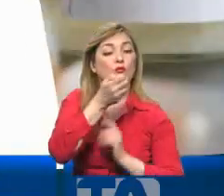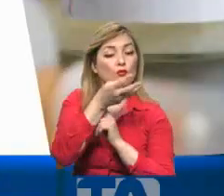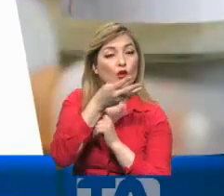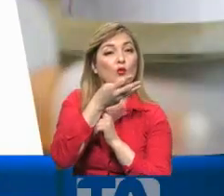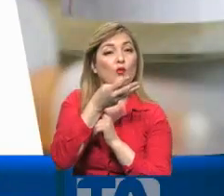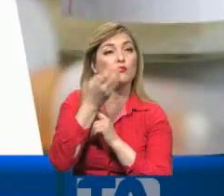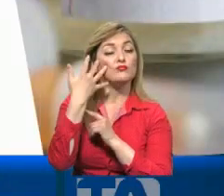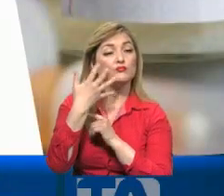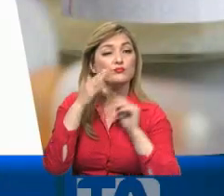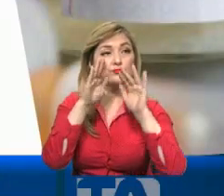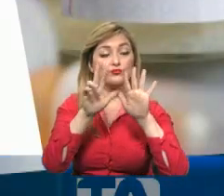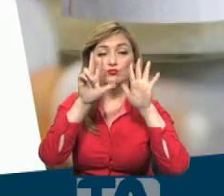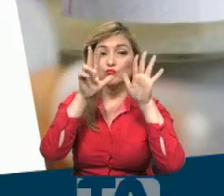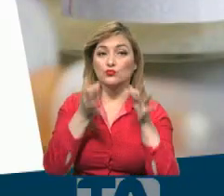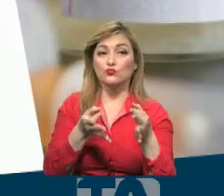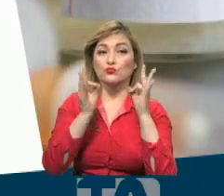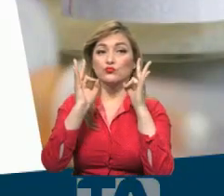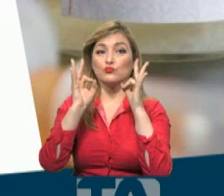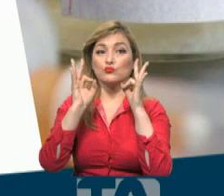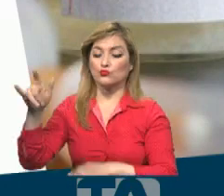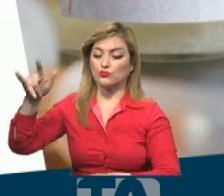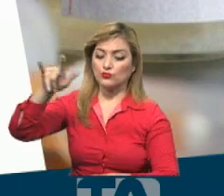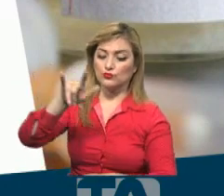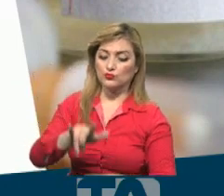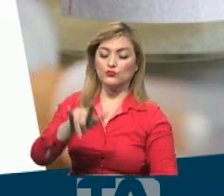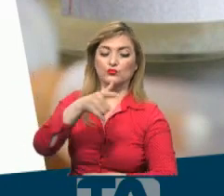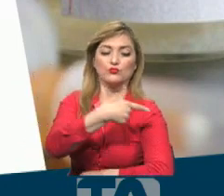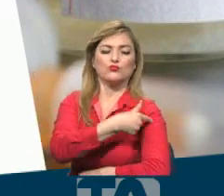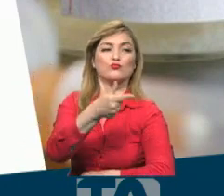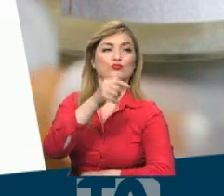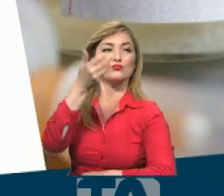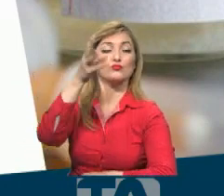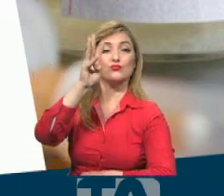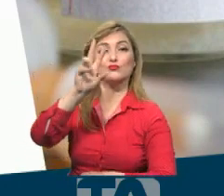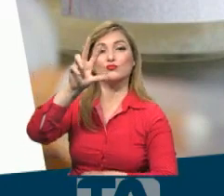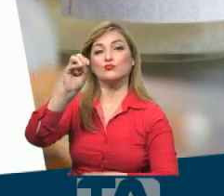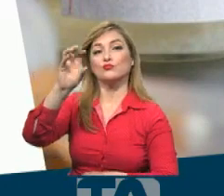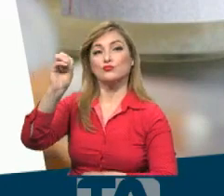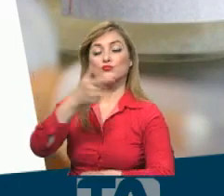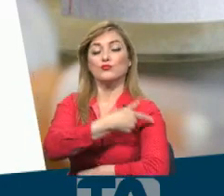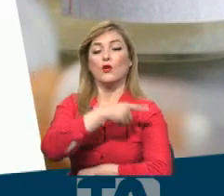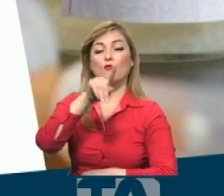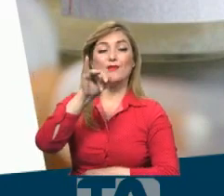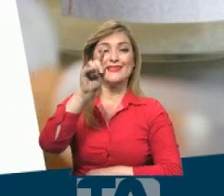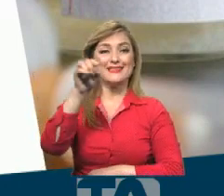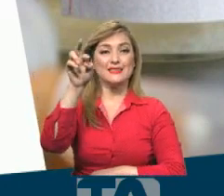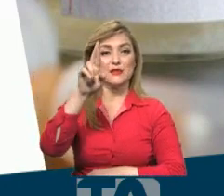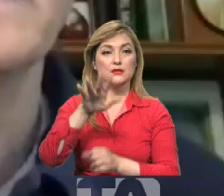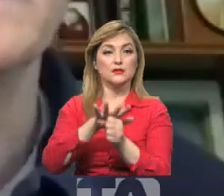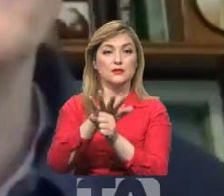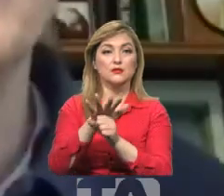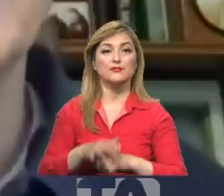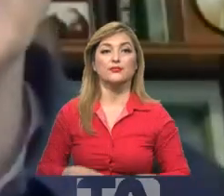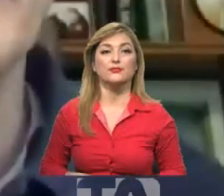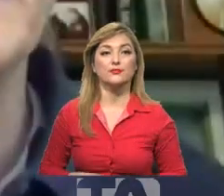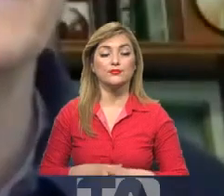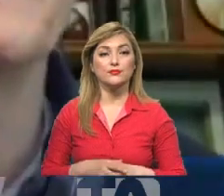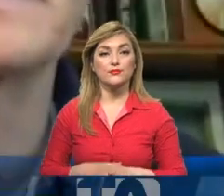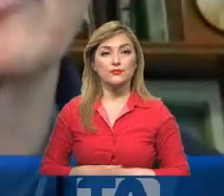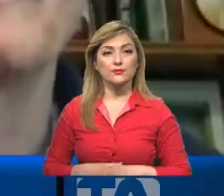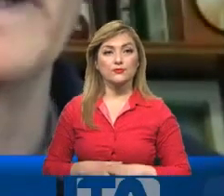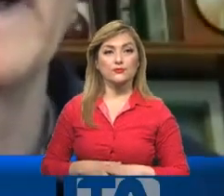que el 18 de febrero llegarán al país 16.300 dosis de la vacuna de Pfizer contra el COVID-19. Y